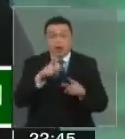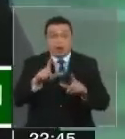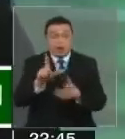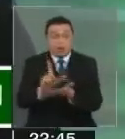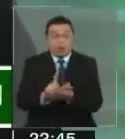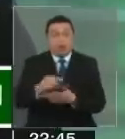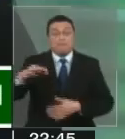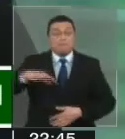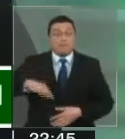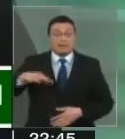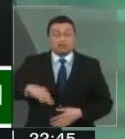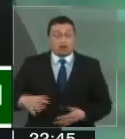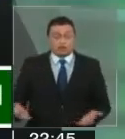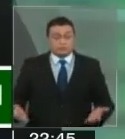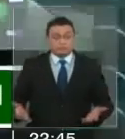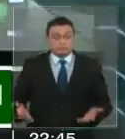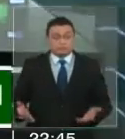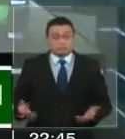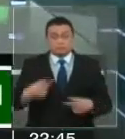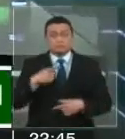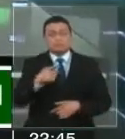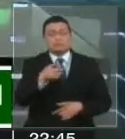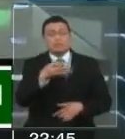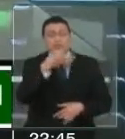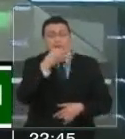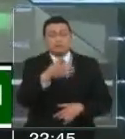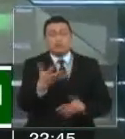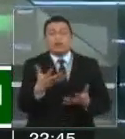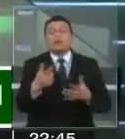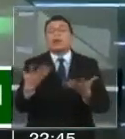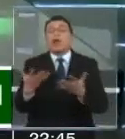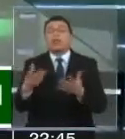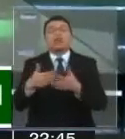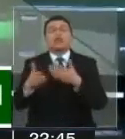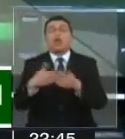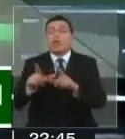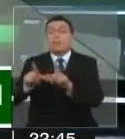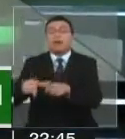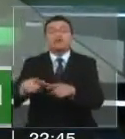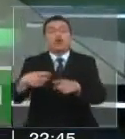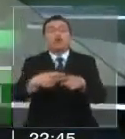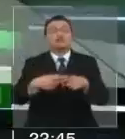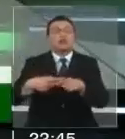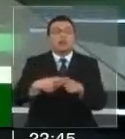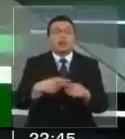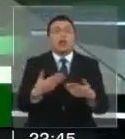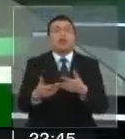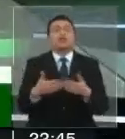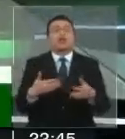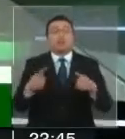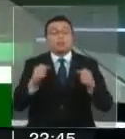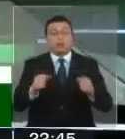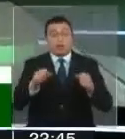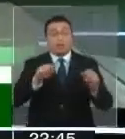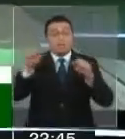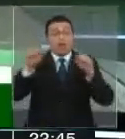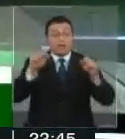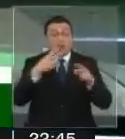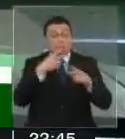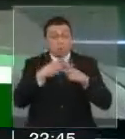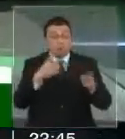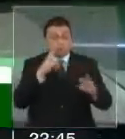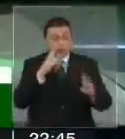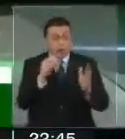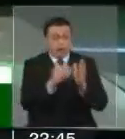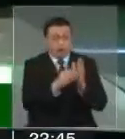Las pensiones, dime tú qué espacio social donde se supone que hay políticas públicas, donde